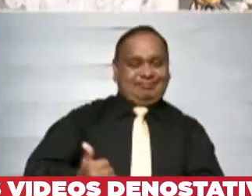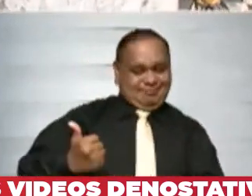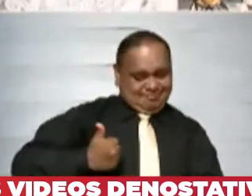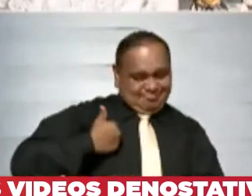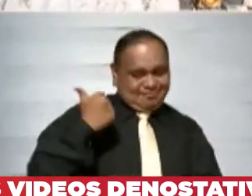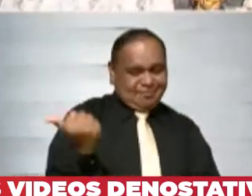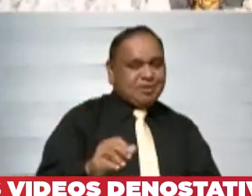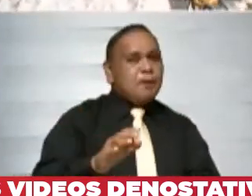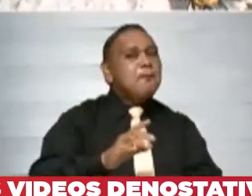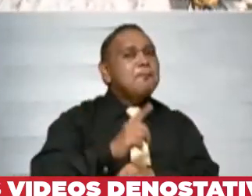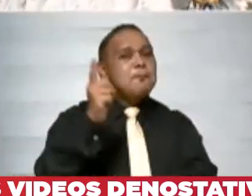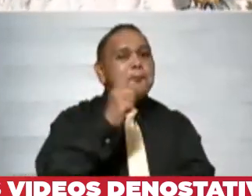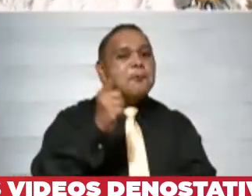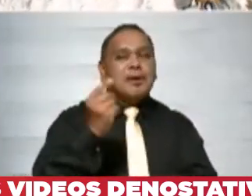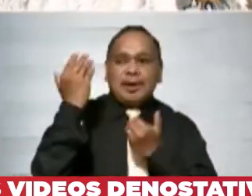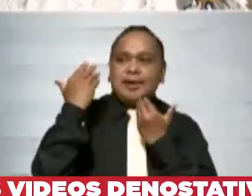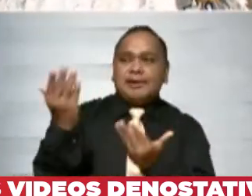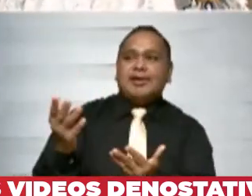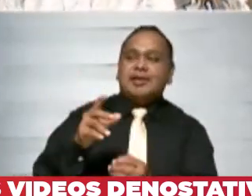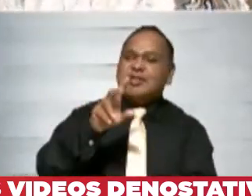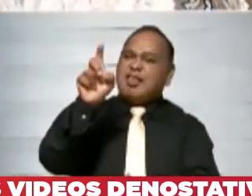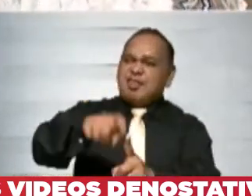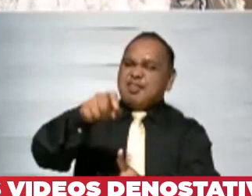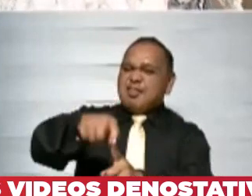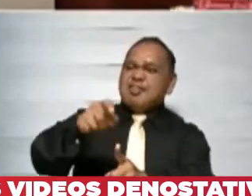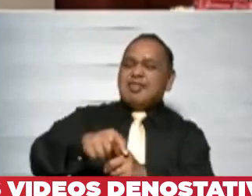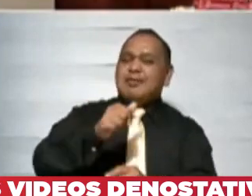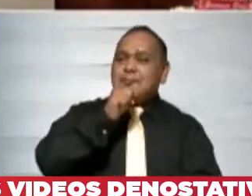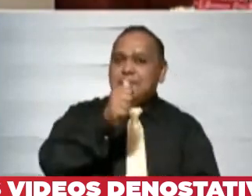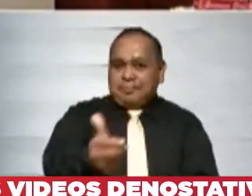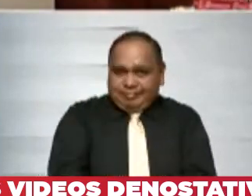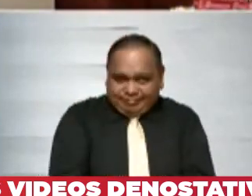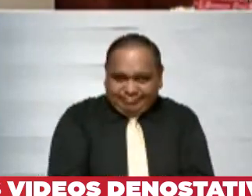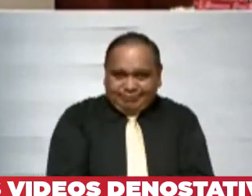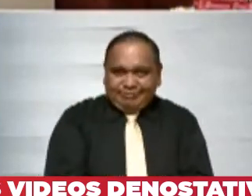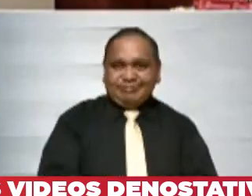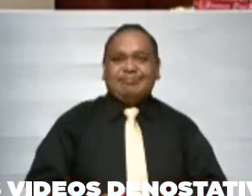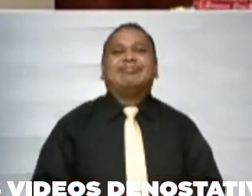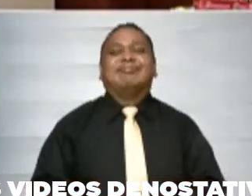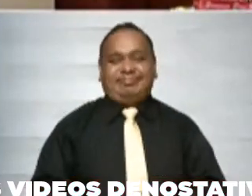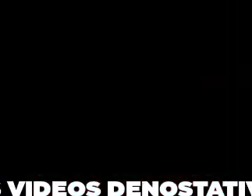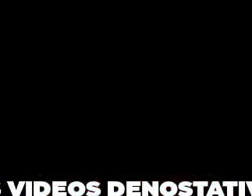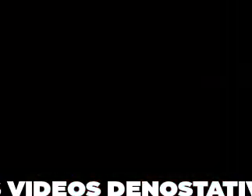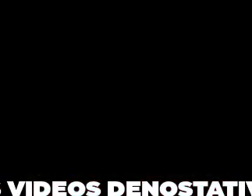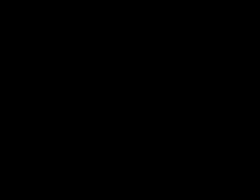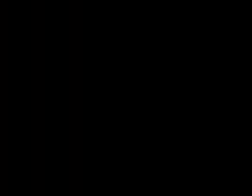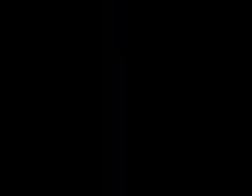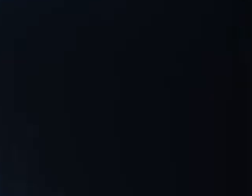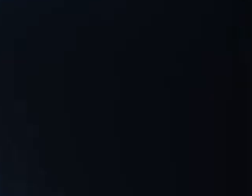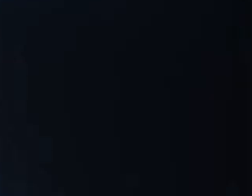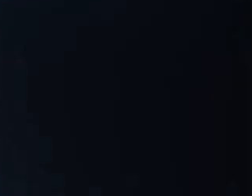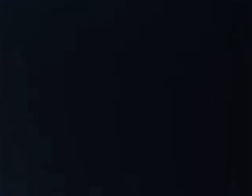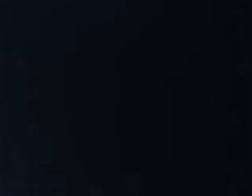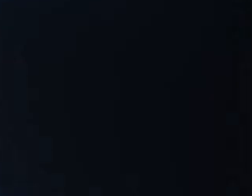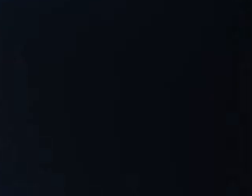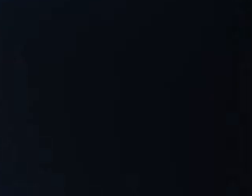Aprovechando que la Lili Téllez ya no va a hablar mal de mí. Muy bien, entonces, sí, seguimos.